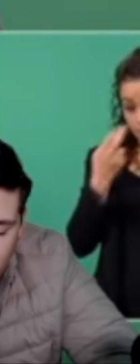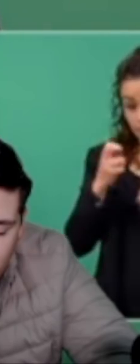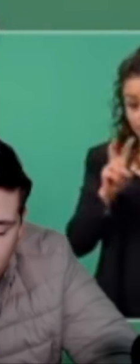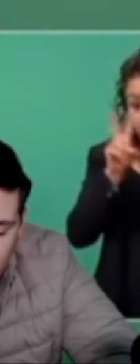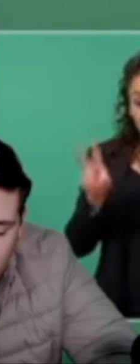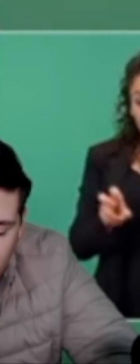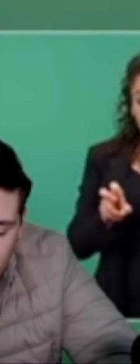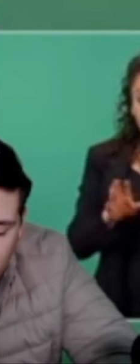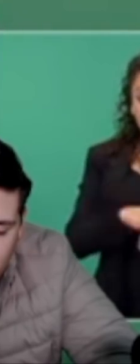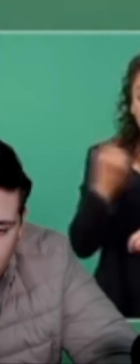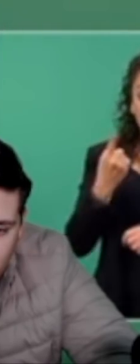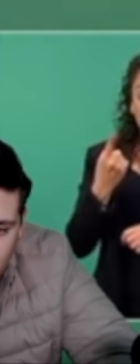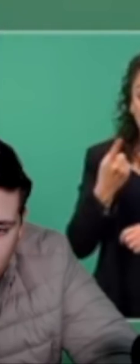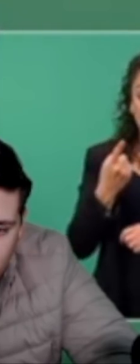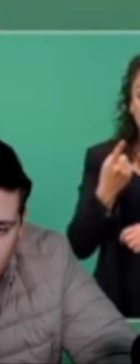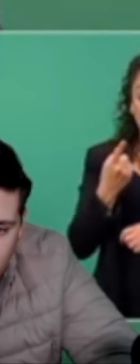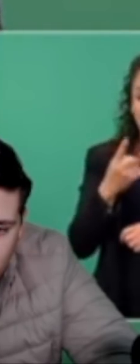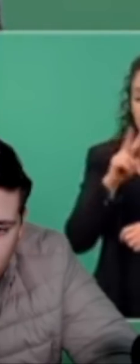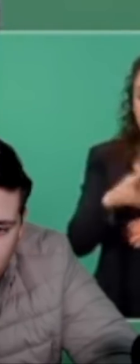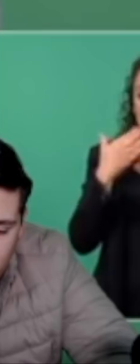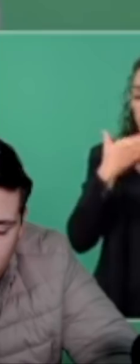se considera una injusticia.